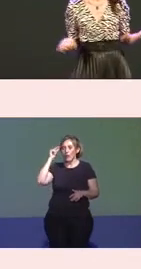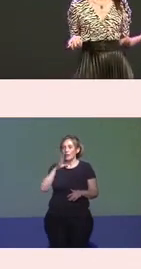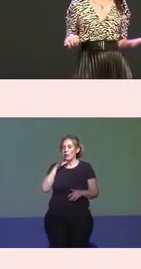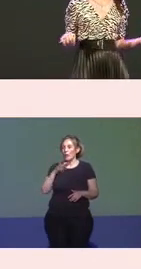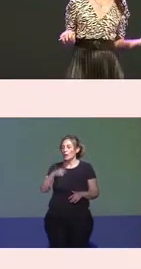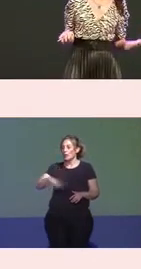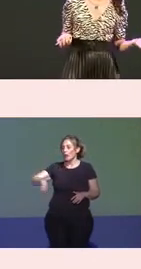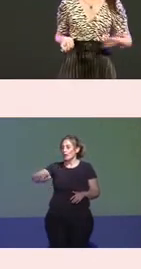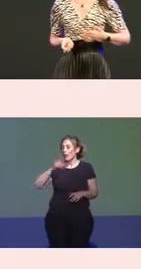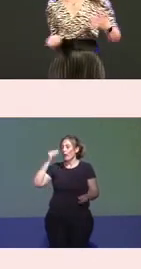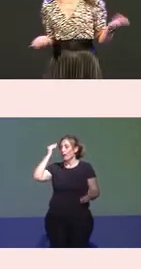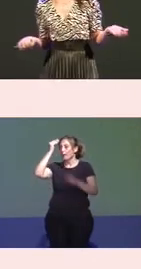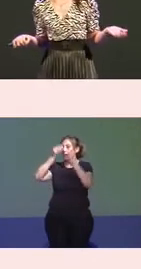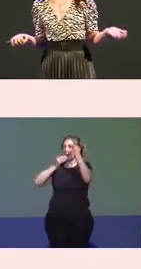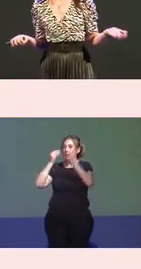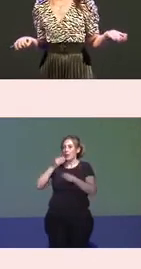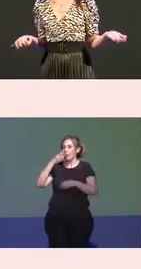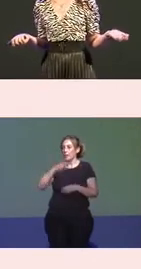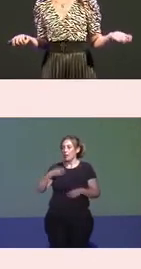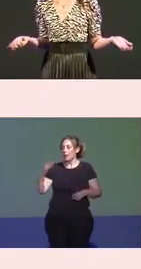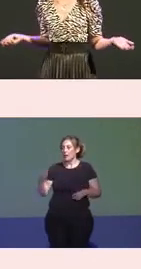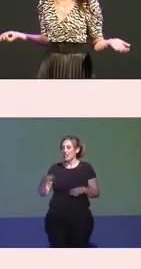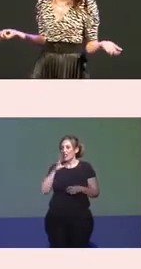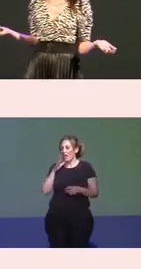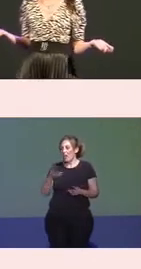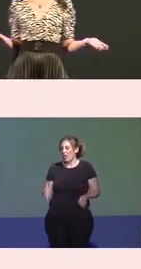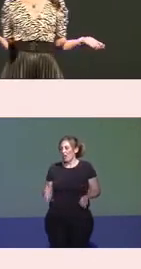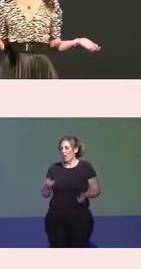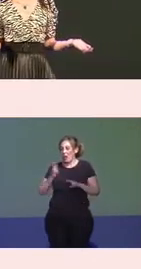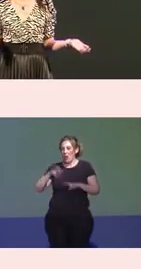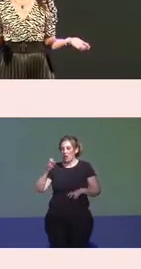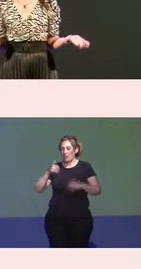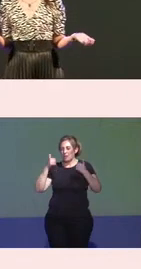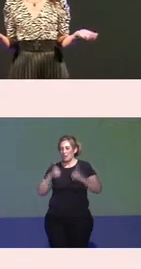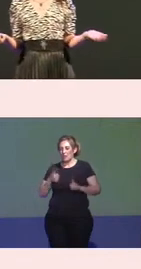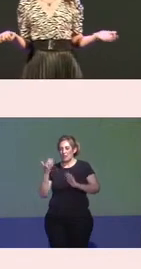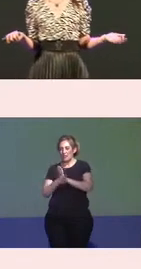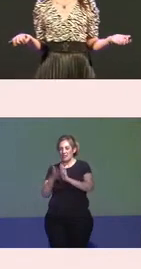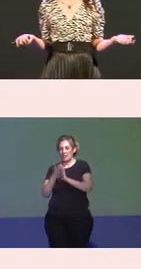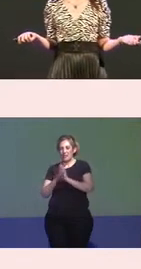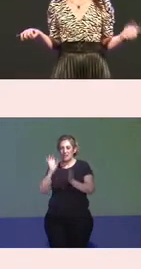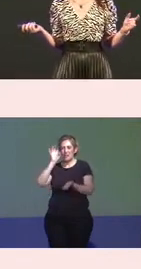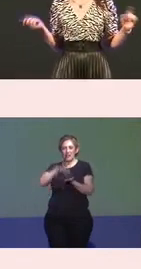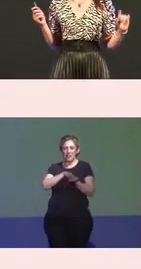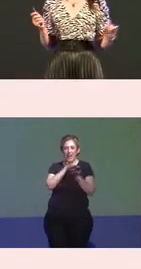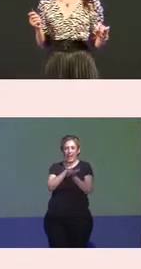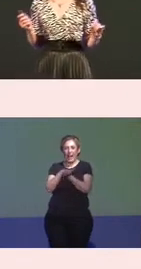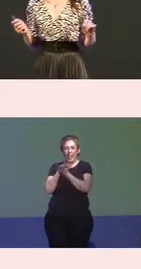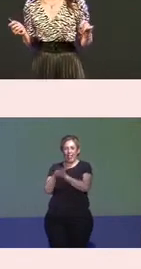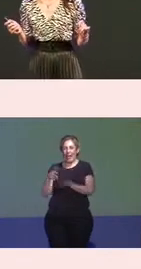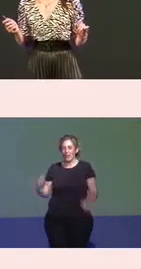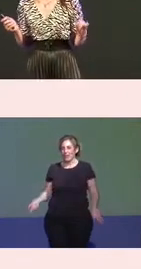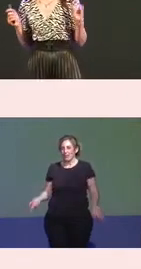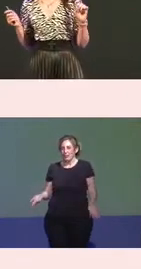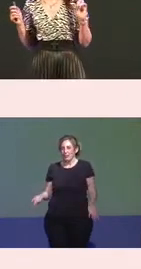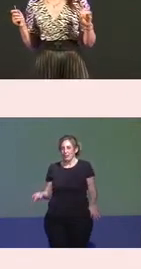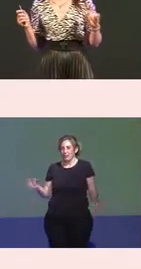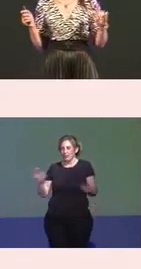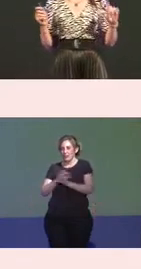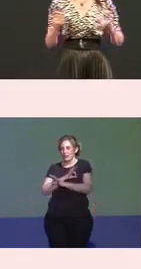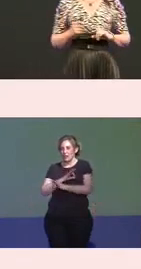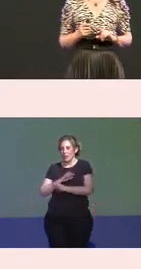vosotros estéis pensando que vvas es un tío morboso incluso que yo lo soy que vengo aquí a hablaros de granjas de cadáveres pero no os dejéis confundir